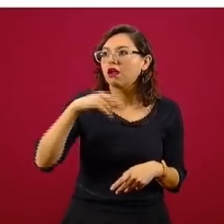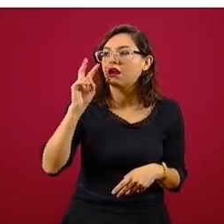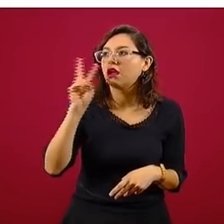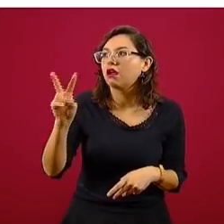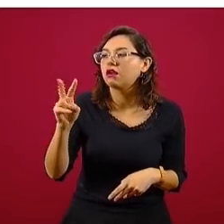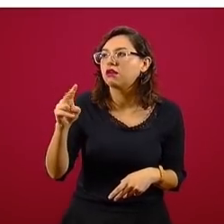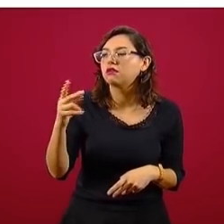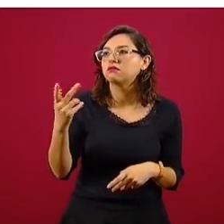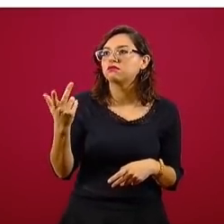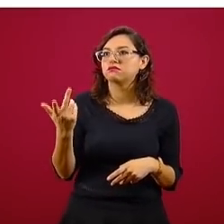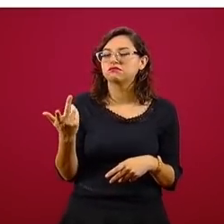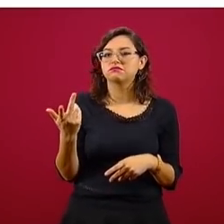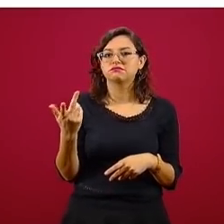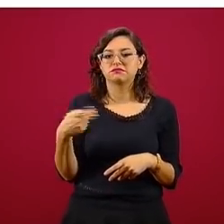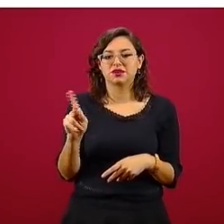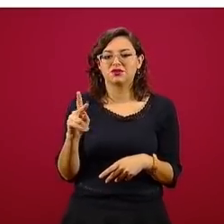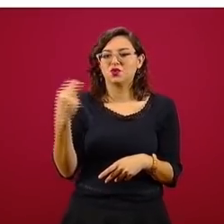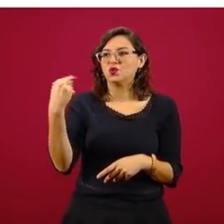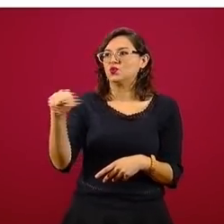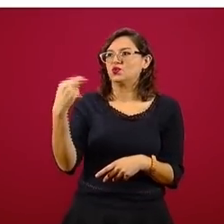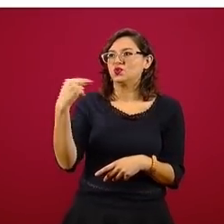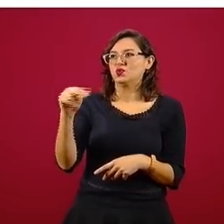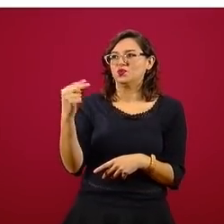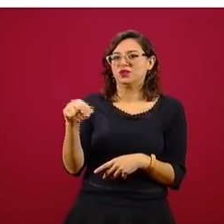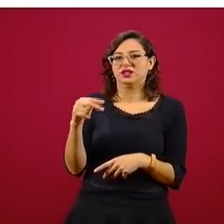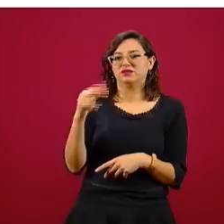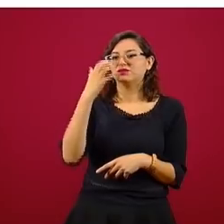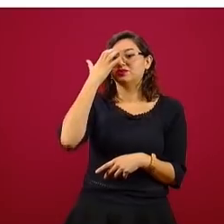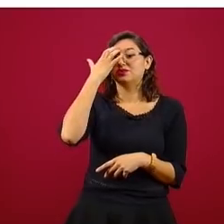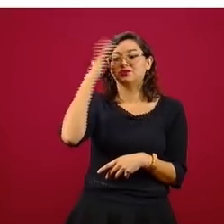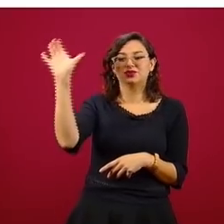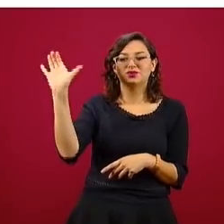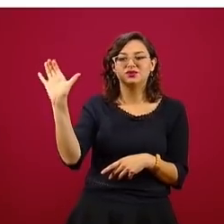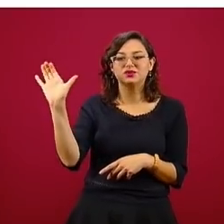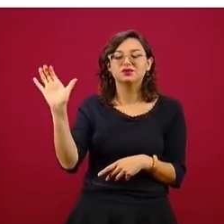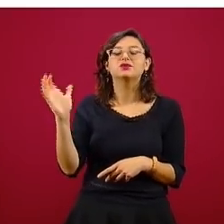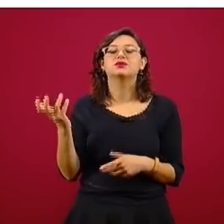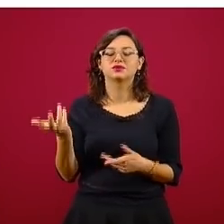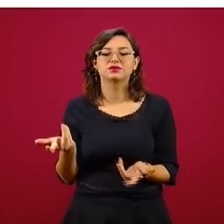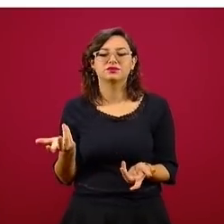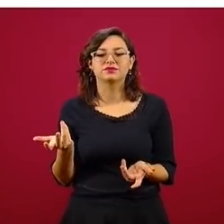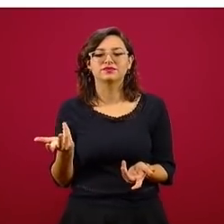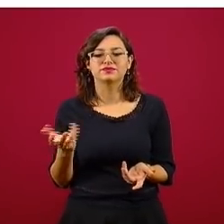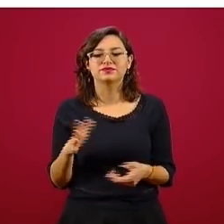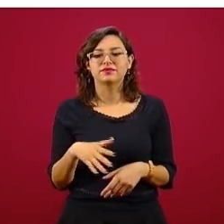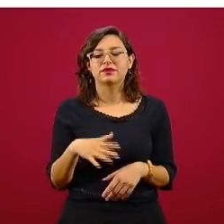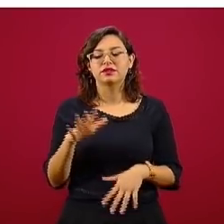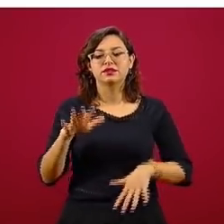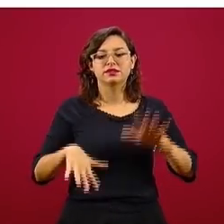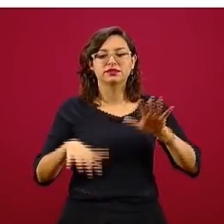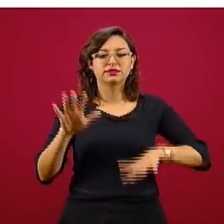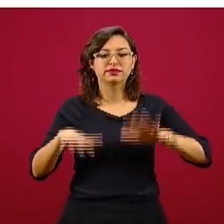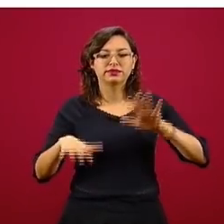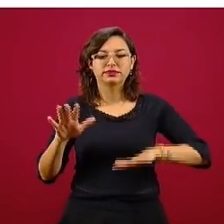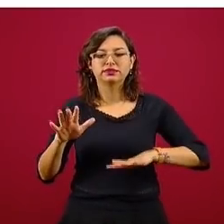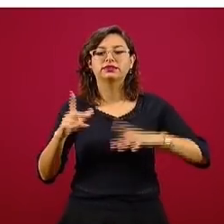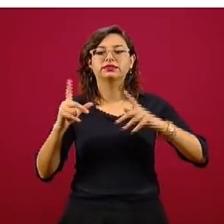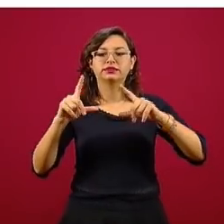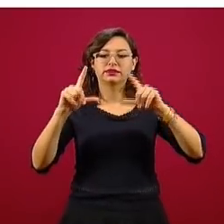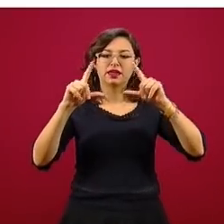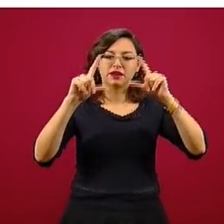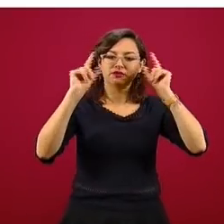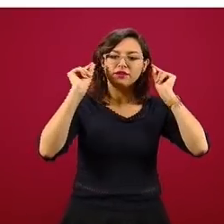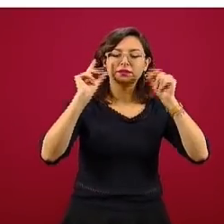Entonces queremos facilitar esta identificación de esta forma, porque lo que sí logran saber es que fue una enfermera,